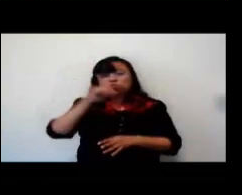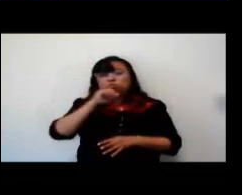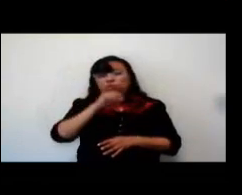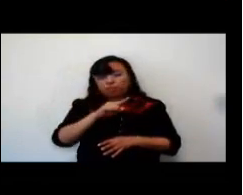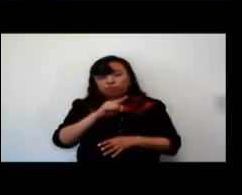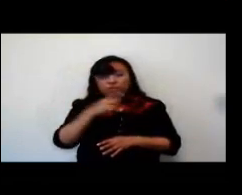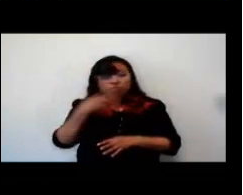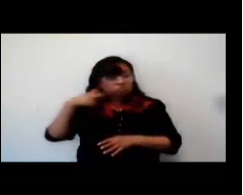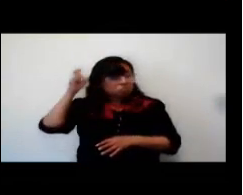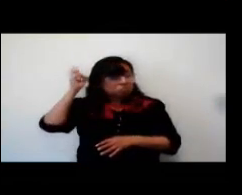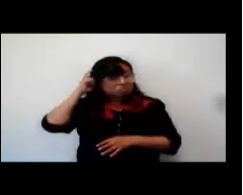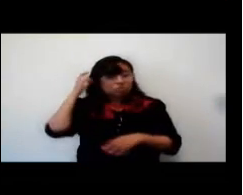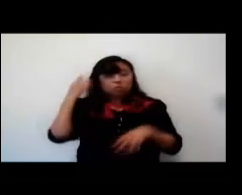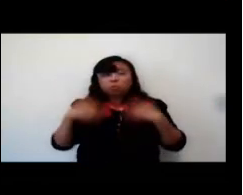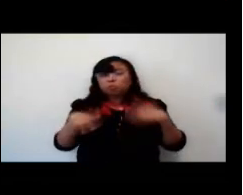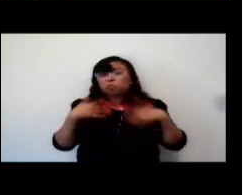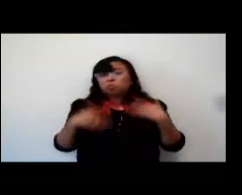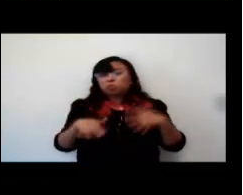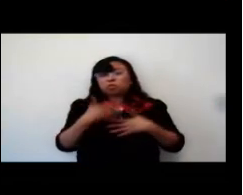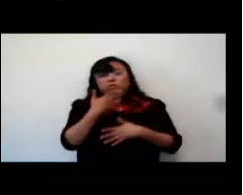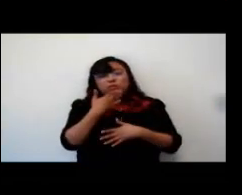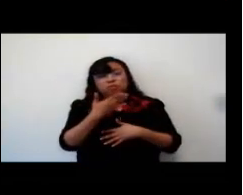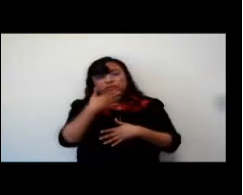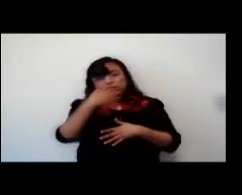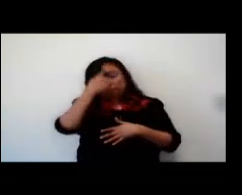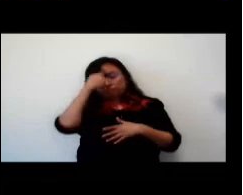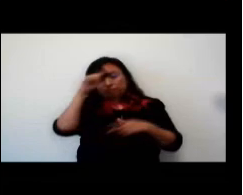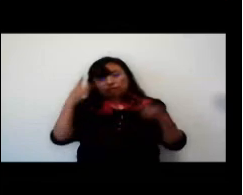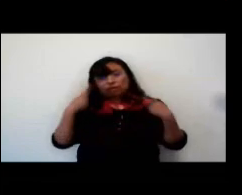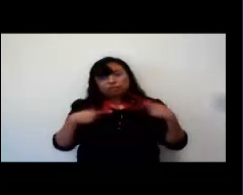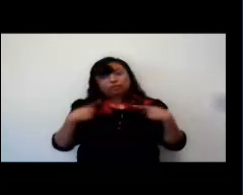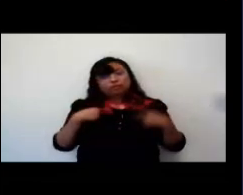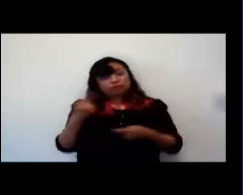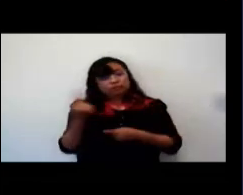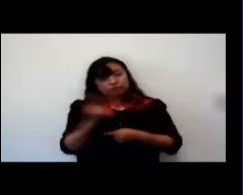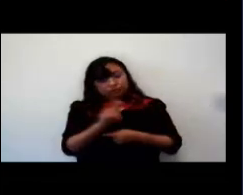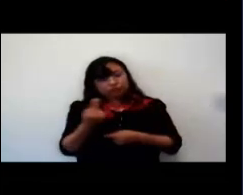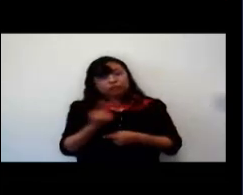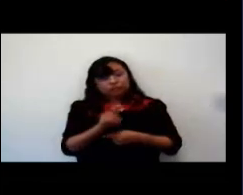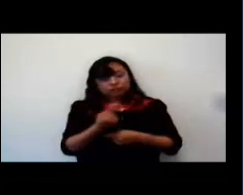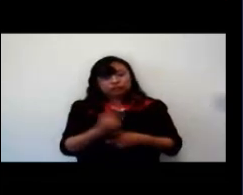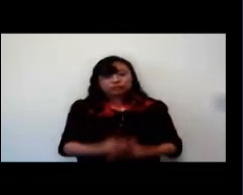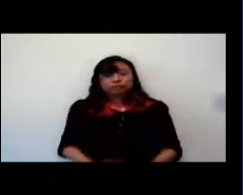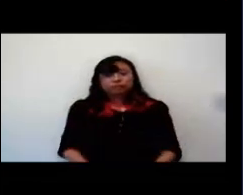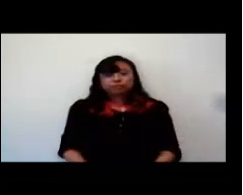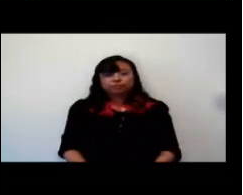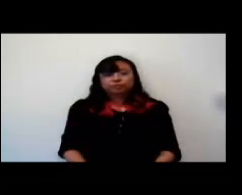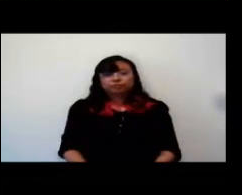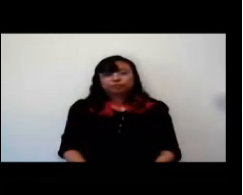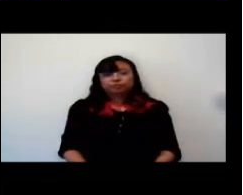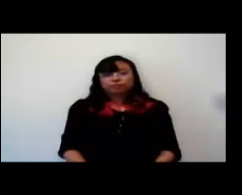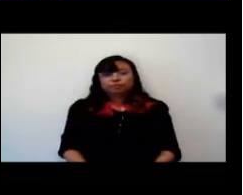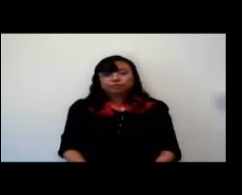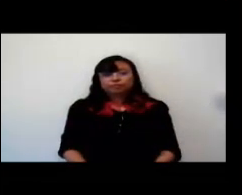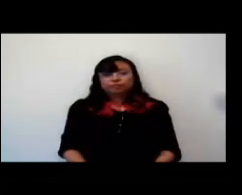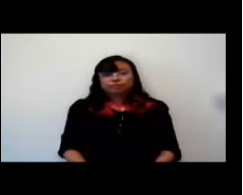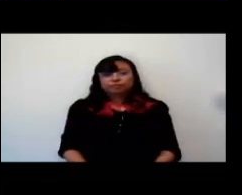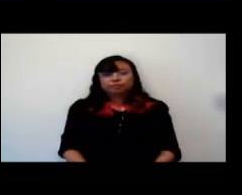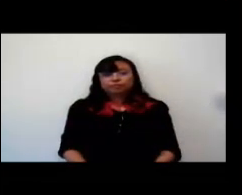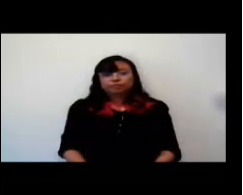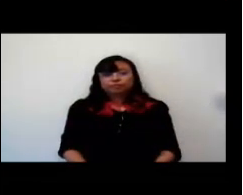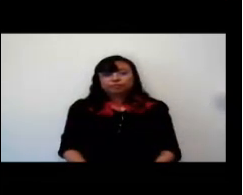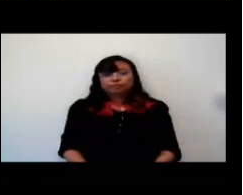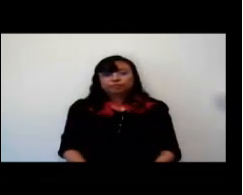cocleares son una muy buena opción para cualquier persona que lo necesite, sin importar la edad. El impacto de